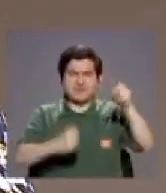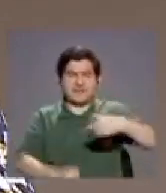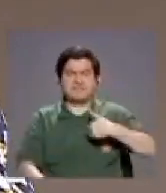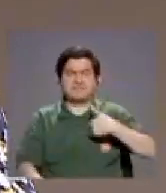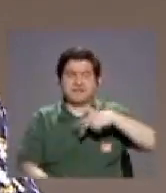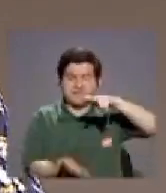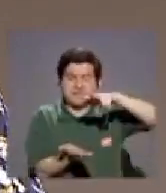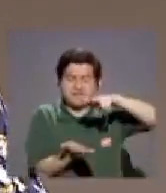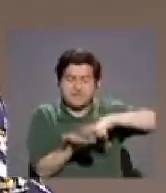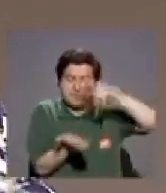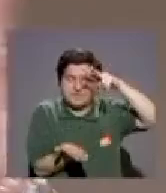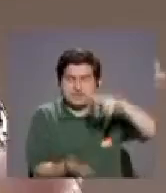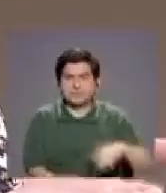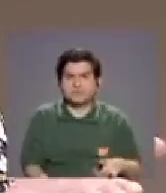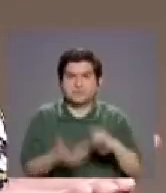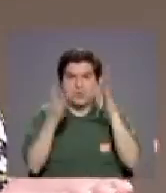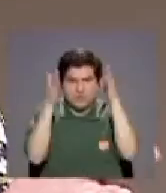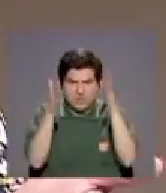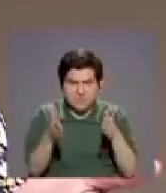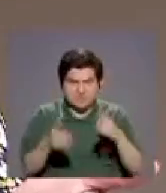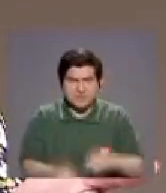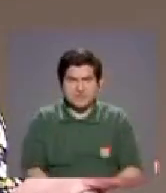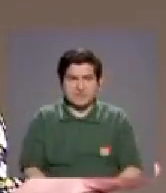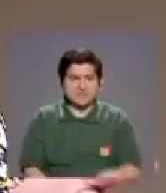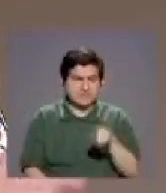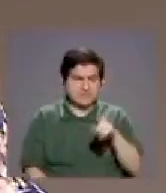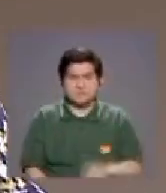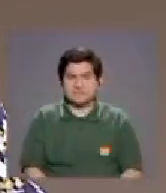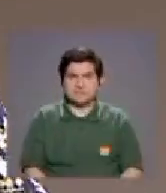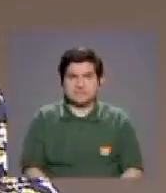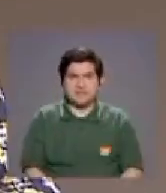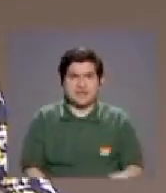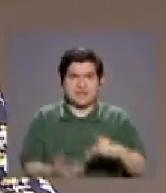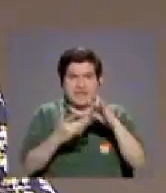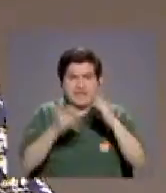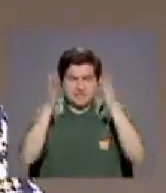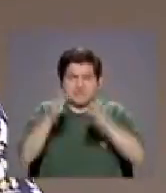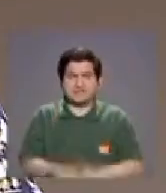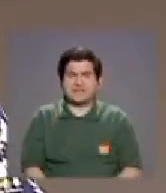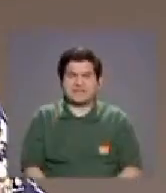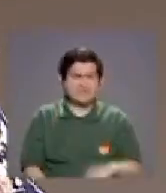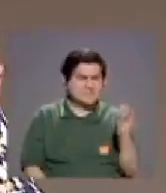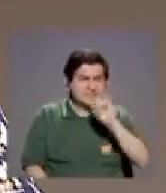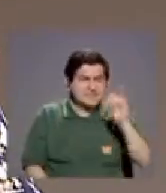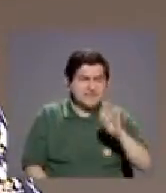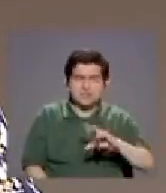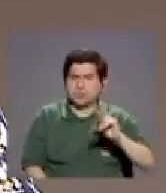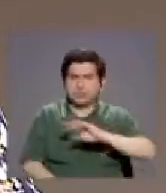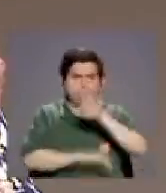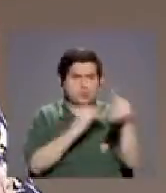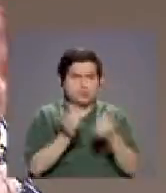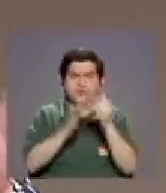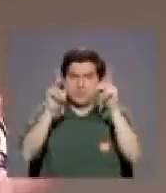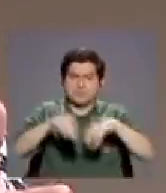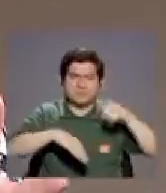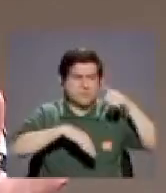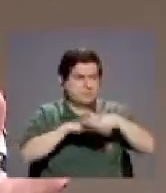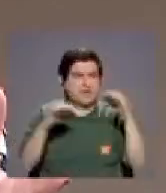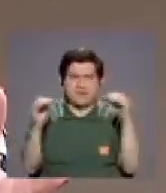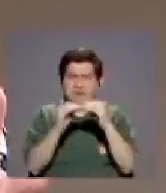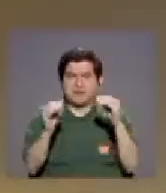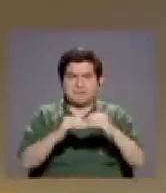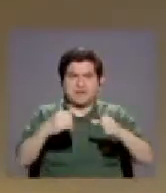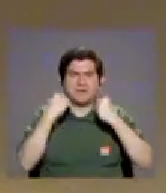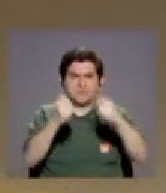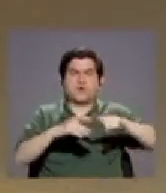visto bueno de especialistas, en este caso de infectología, para que no sea que todo el mundo pueda mandar el antibiótico más fuerte desde el